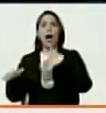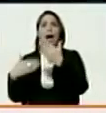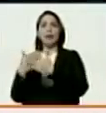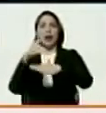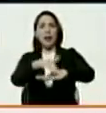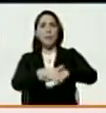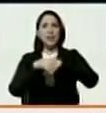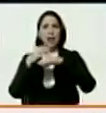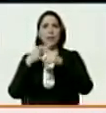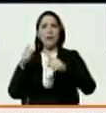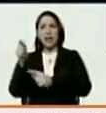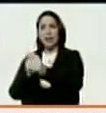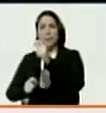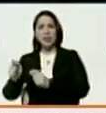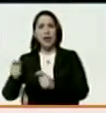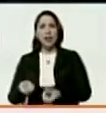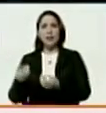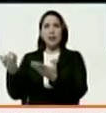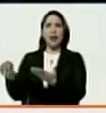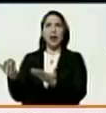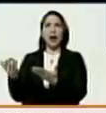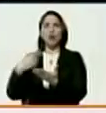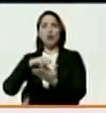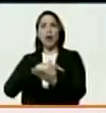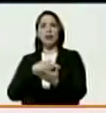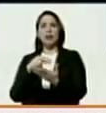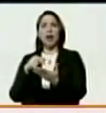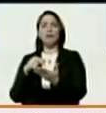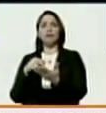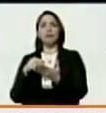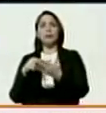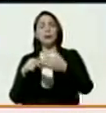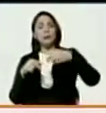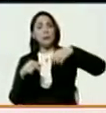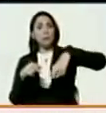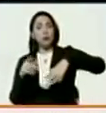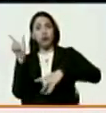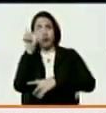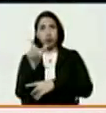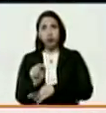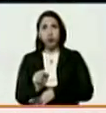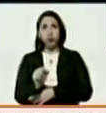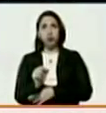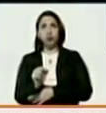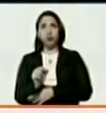tramitar la entrega de nuestra Guayana Esequiba a la